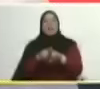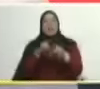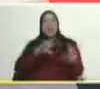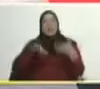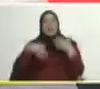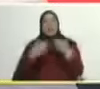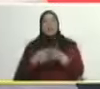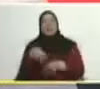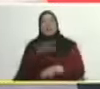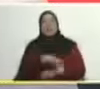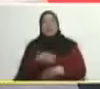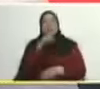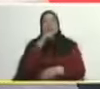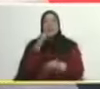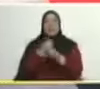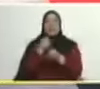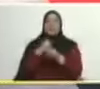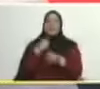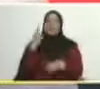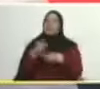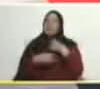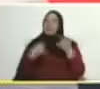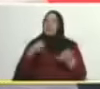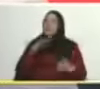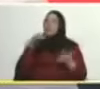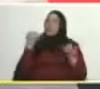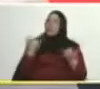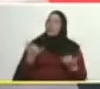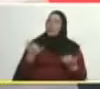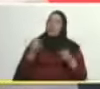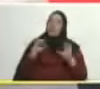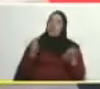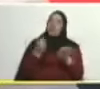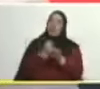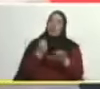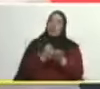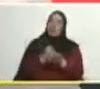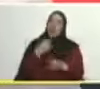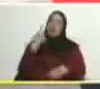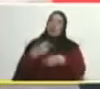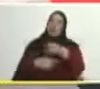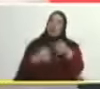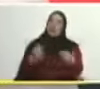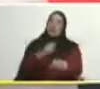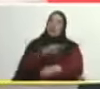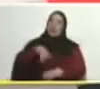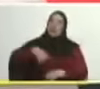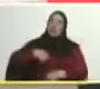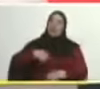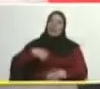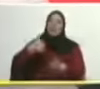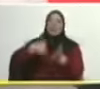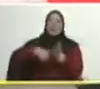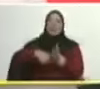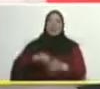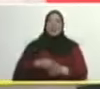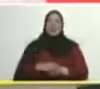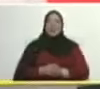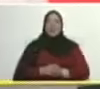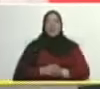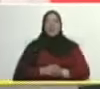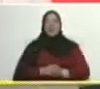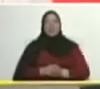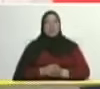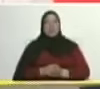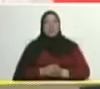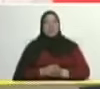año hasta que el gobierno de Estados Unidos levante esa política cruel, inmoral e injustificable.